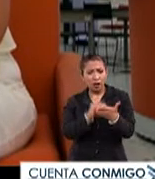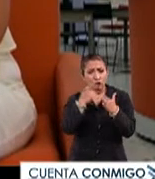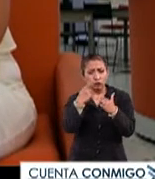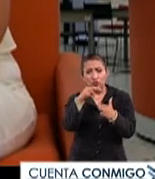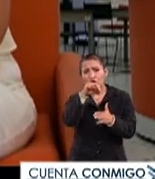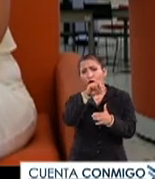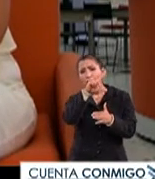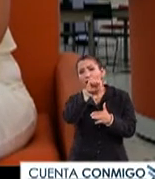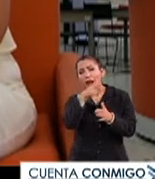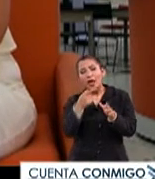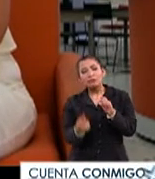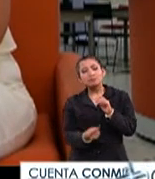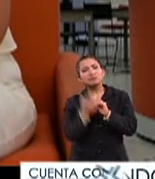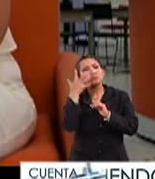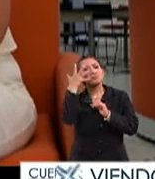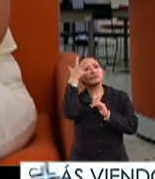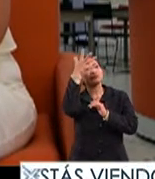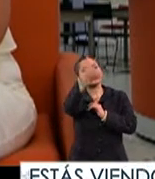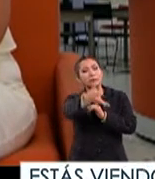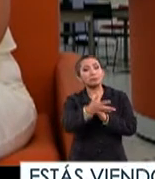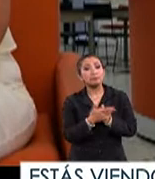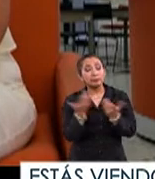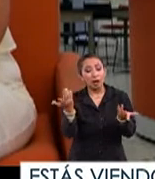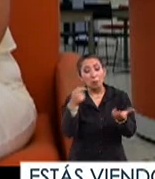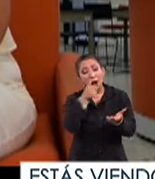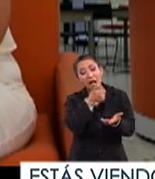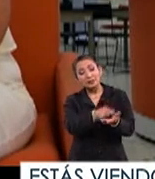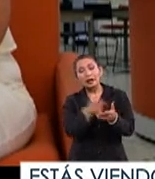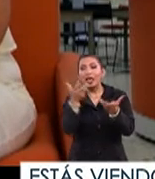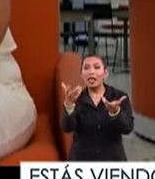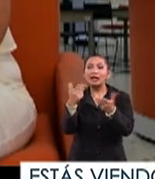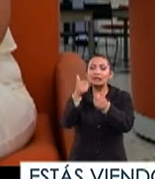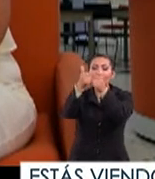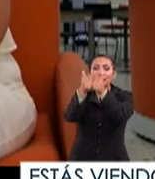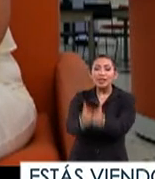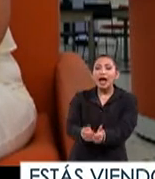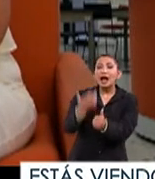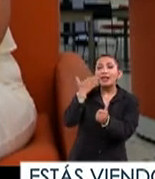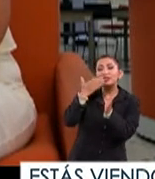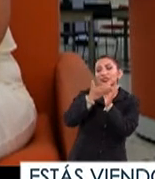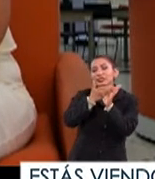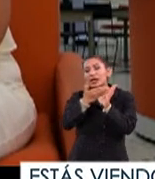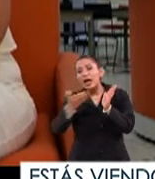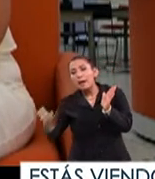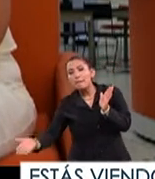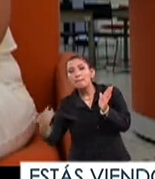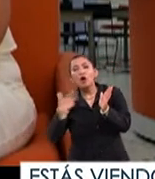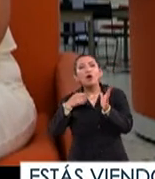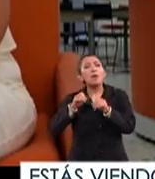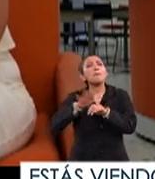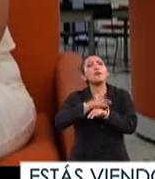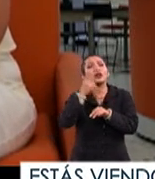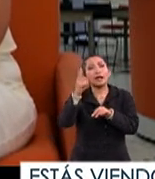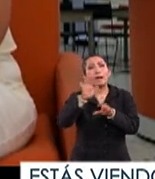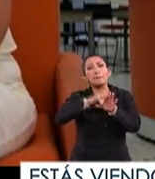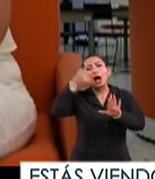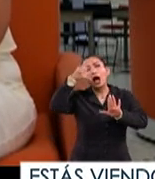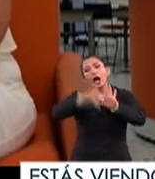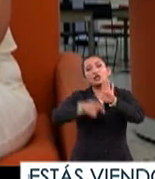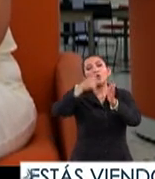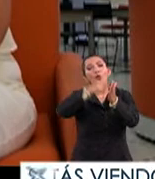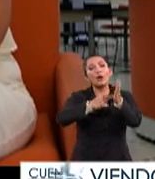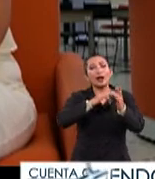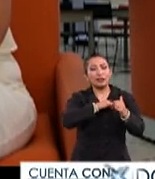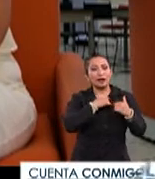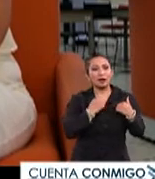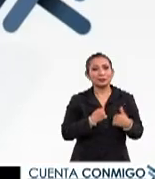novela, sobrevivirá a su creador y trascenderá, cumpliéndose su anhelo de permanecer en el tiempo y rebotar, ¿por qué no?, más allá de los espacios